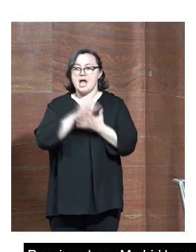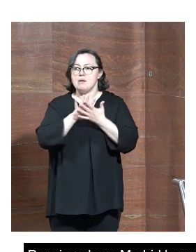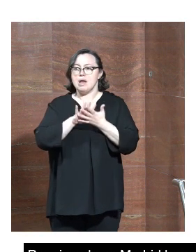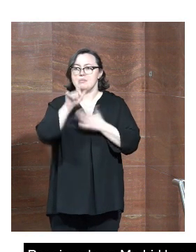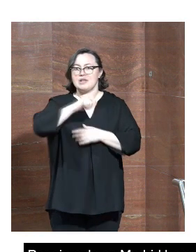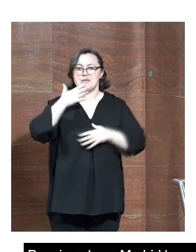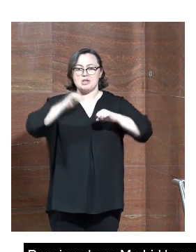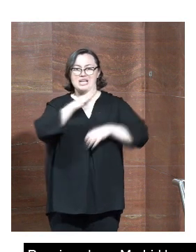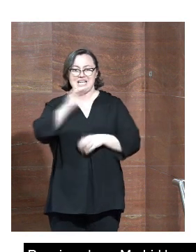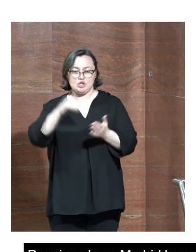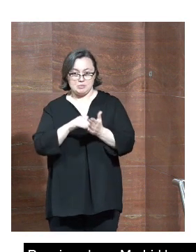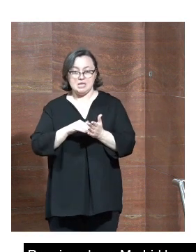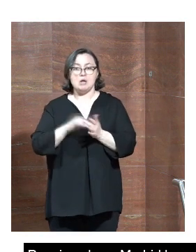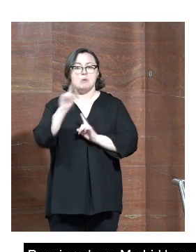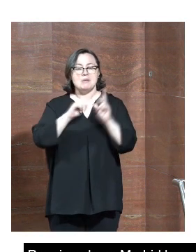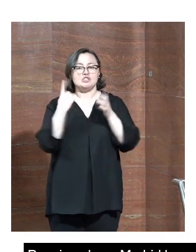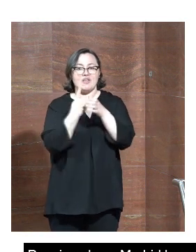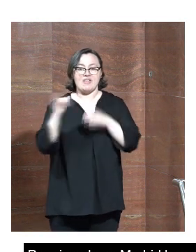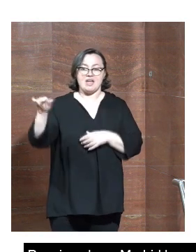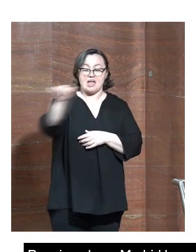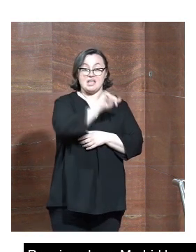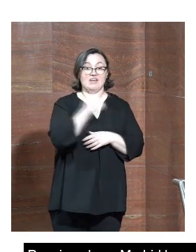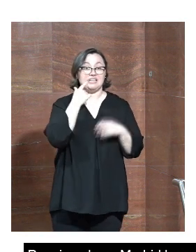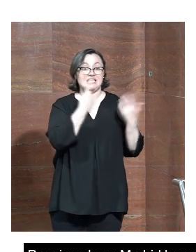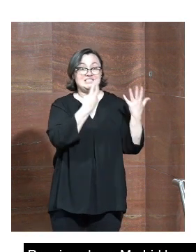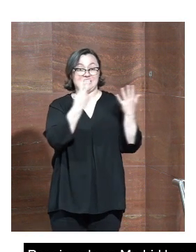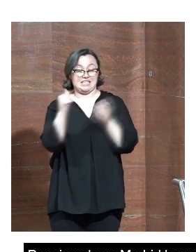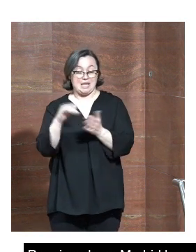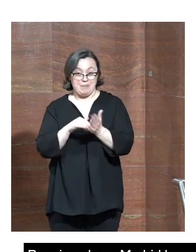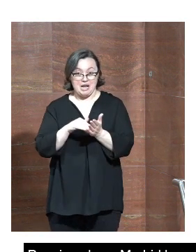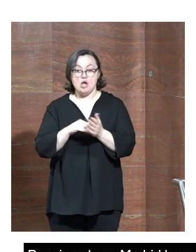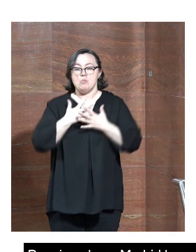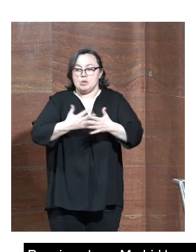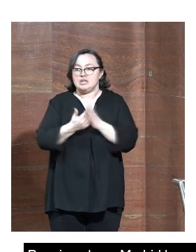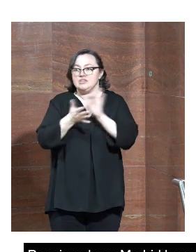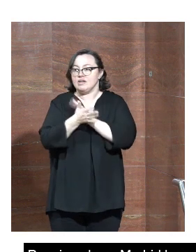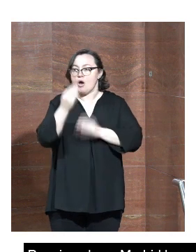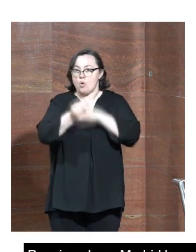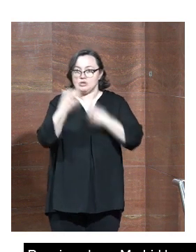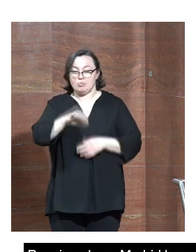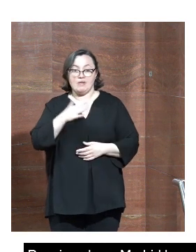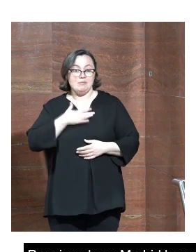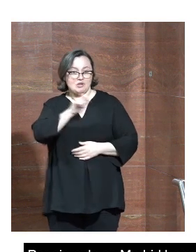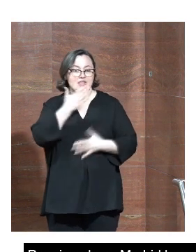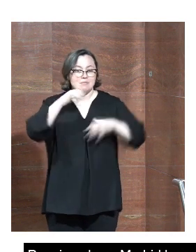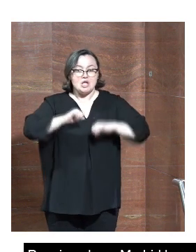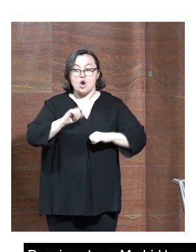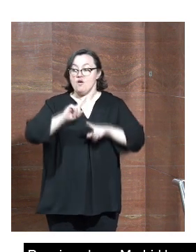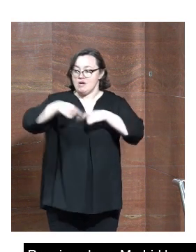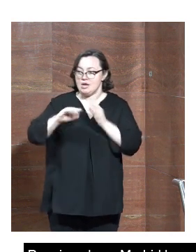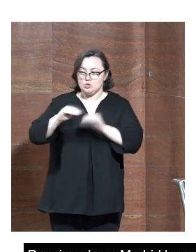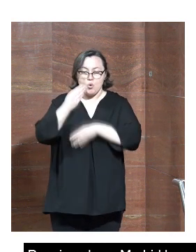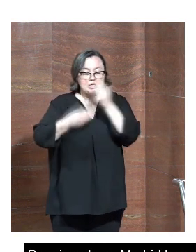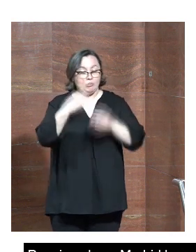500.000 de mayores con algún problema de soledad, con los 17.000 voluntarios por una app, que el app lo pueden utilizar los mayores o lo pueden utilizar el